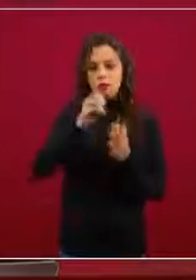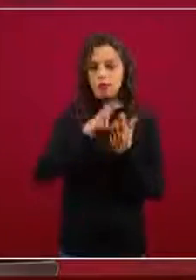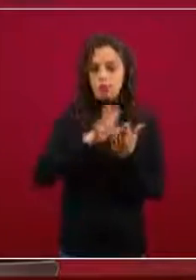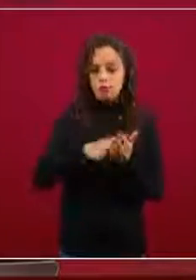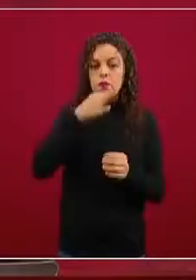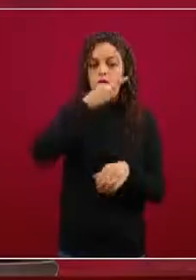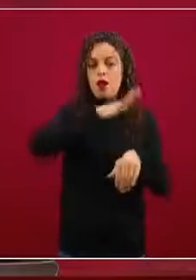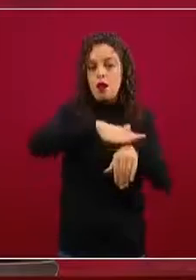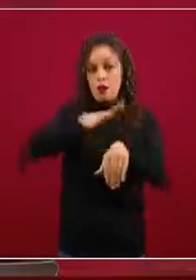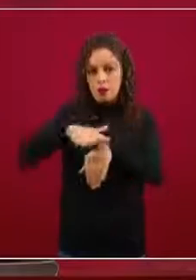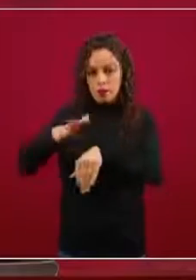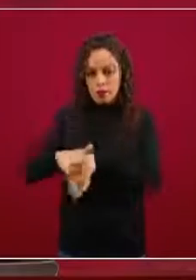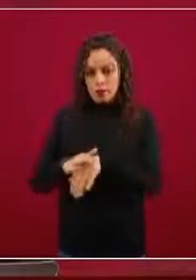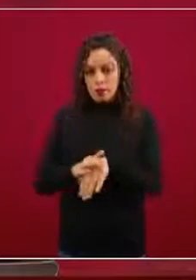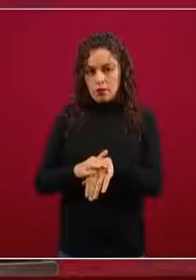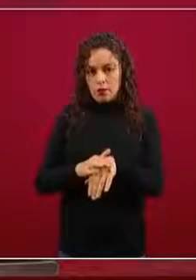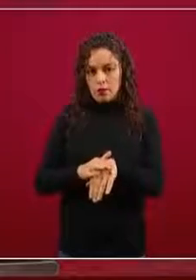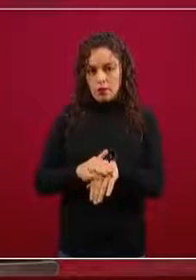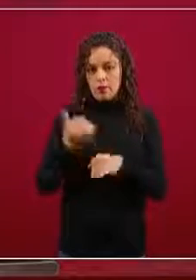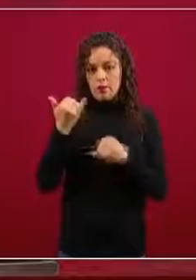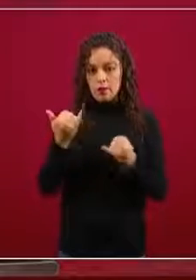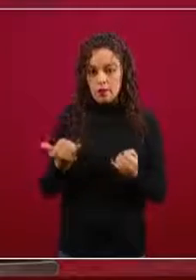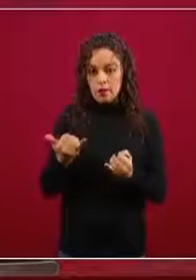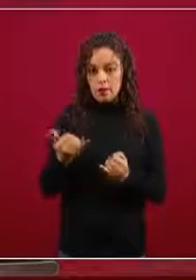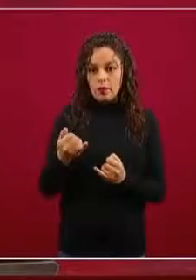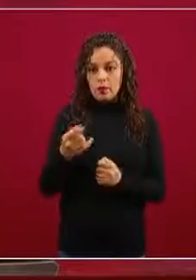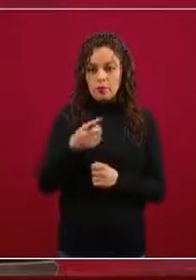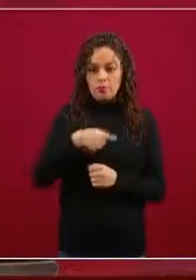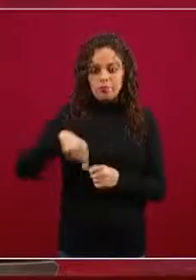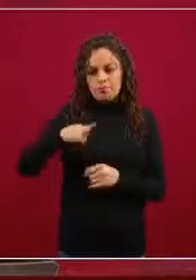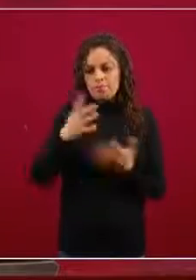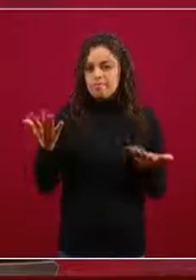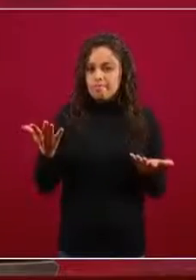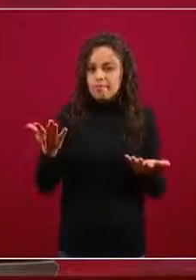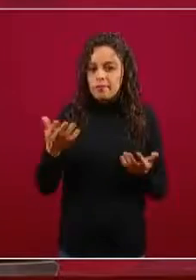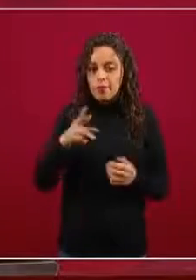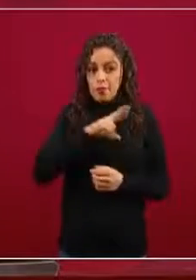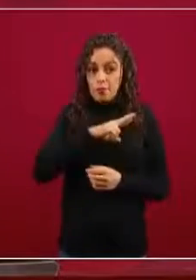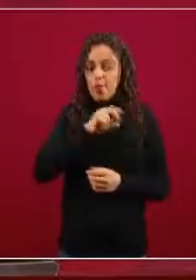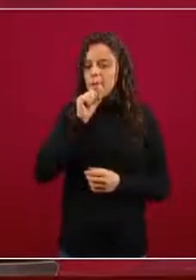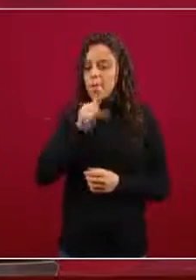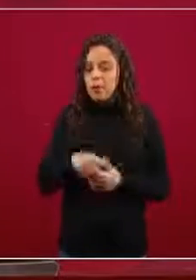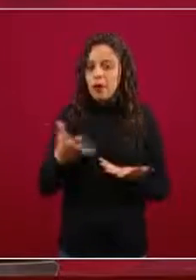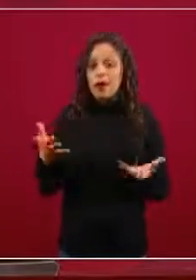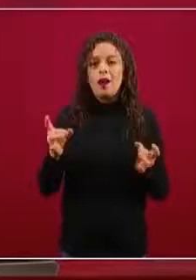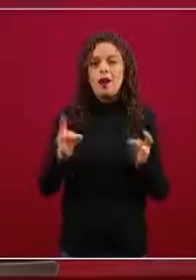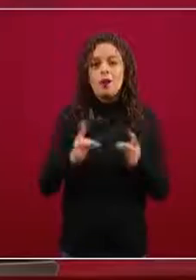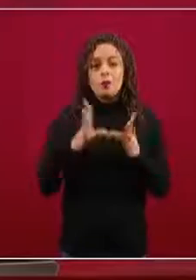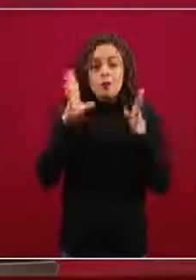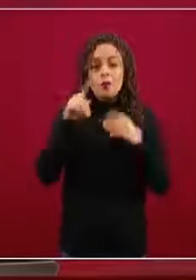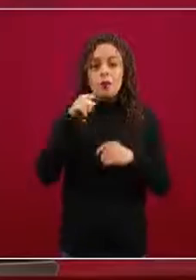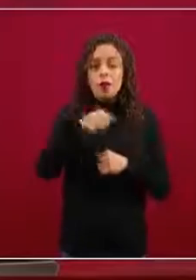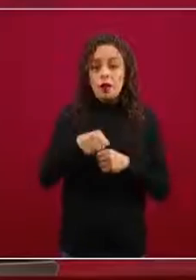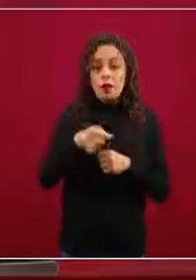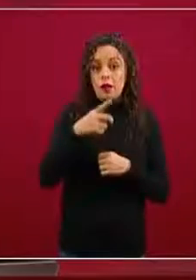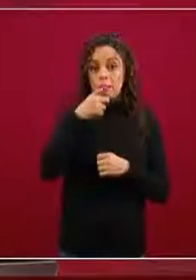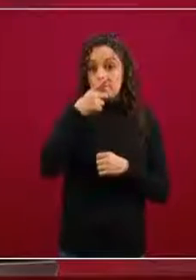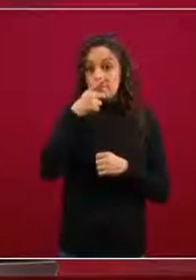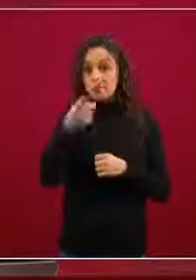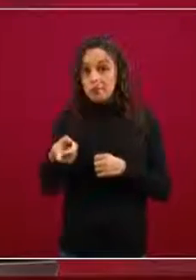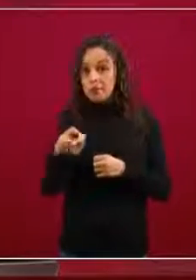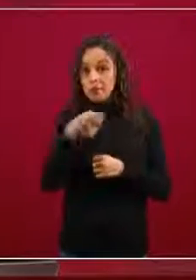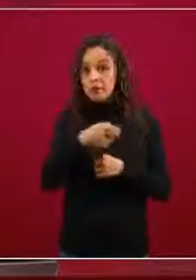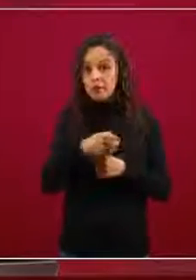que son los sujetos obligados. No lo tomamos a mal ni estamos preocupados de que haya negligencia o indisposición o algo